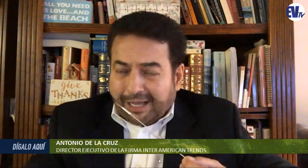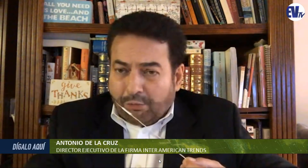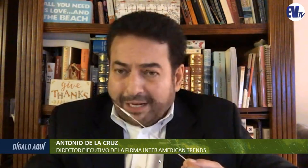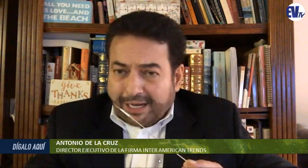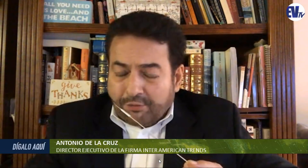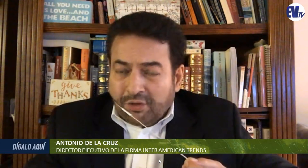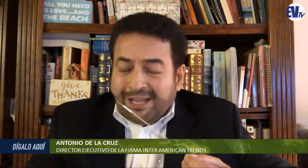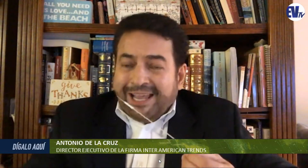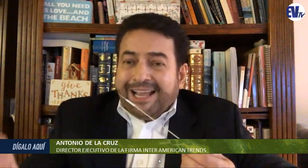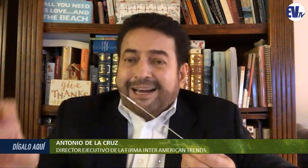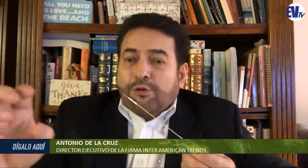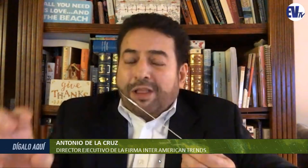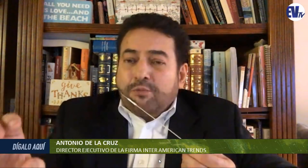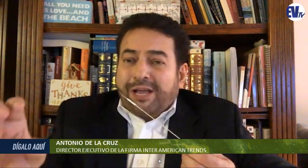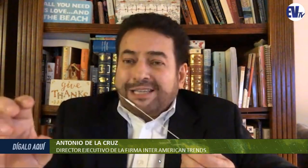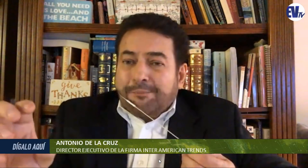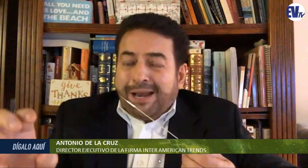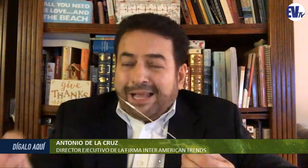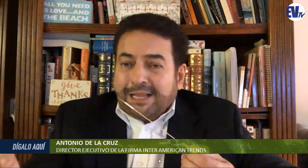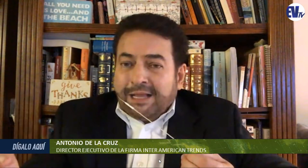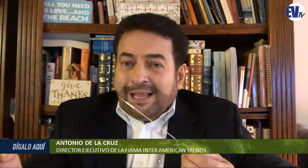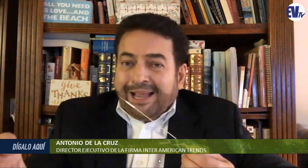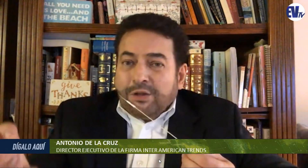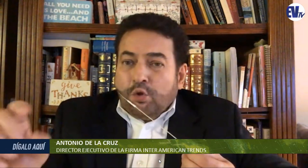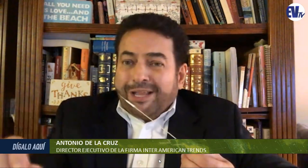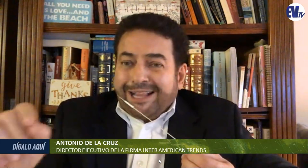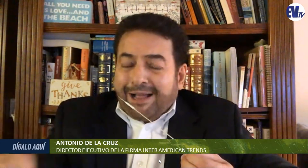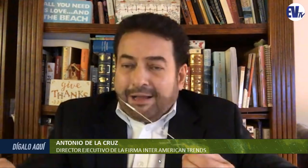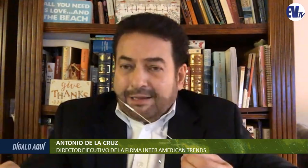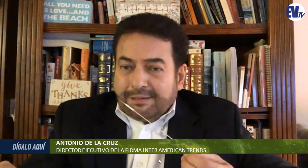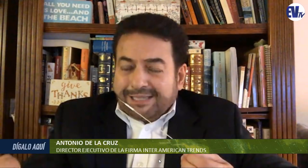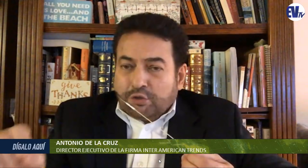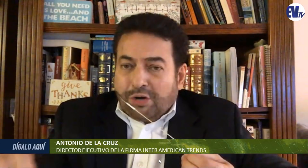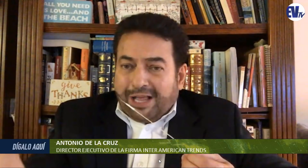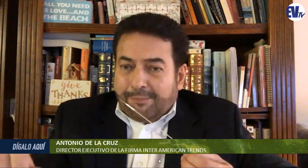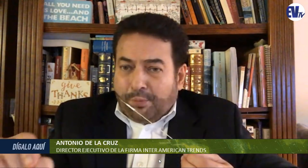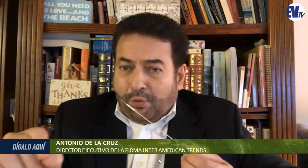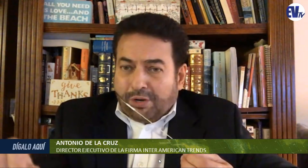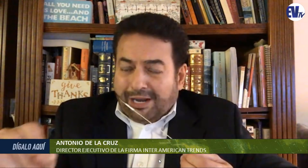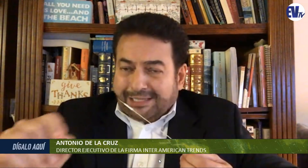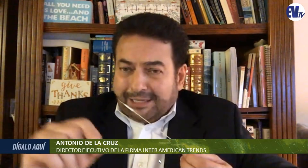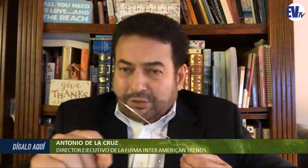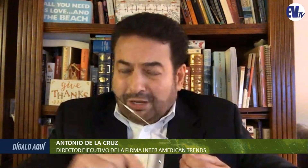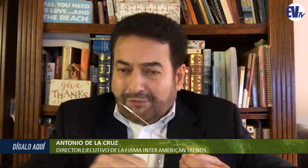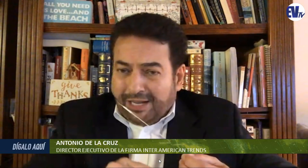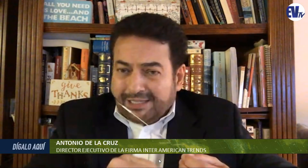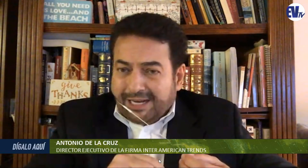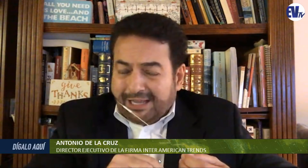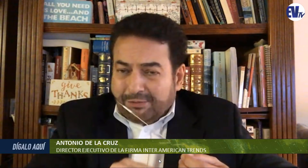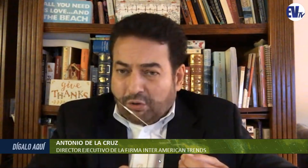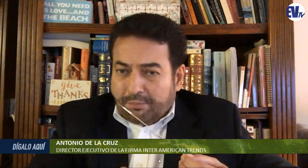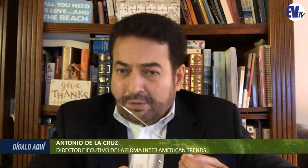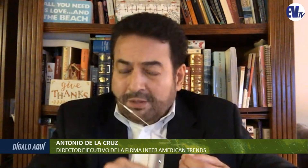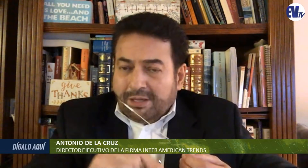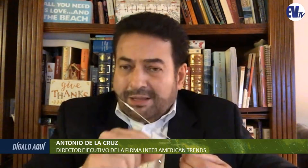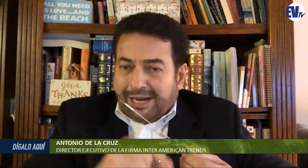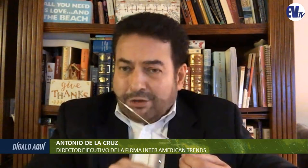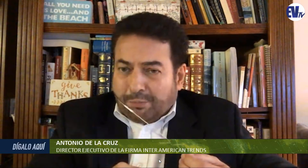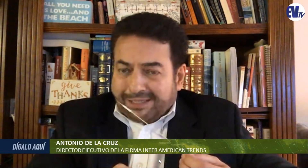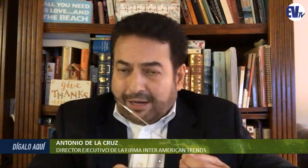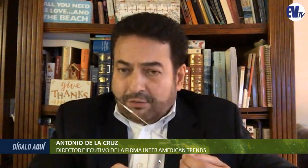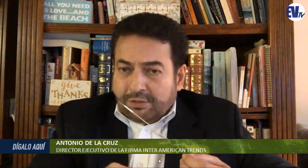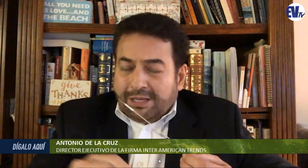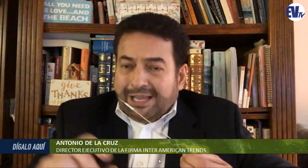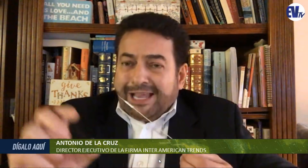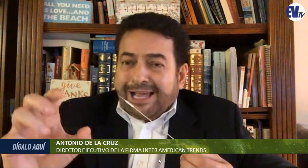en el mercado americano. Y recordemos que esa plata no está sancionada por las sanciones financieras de Trump del